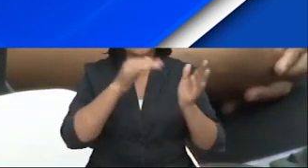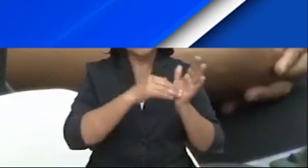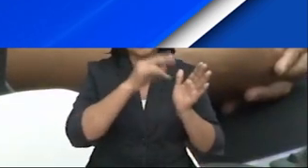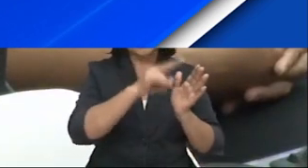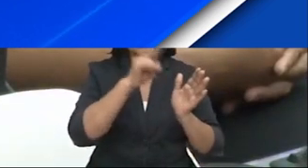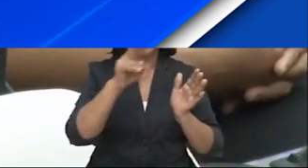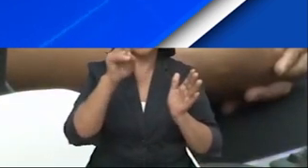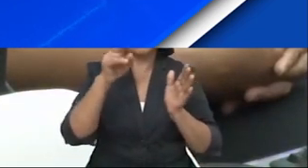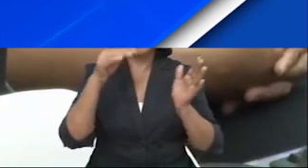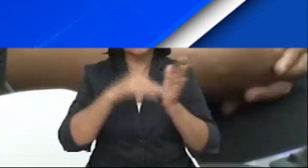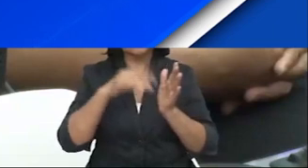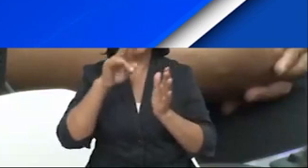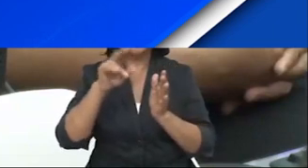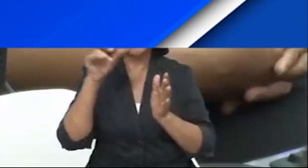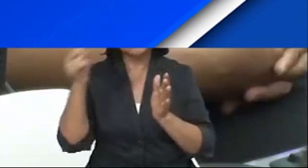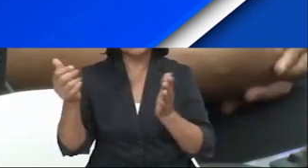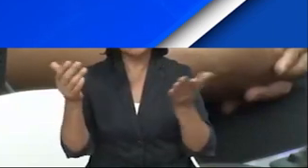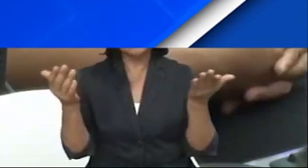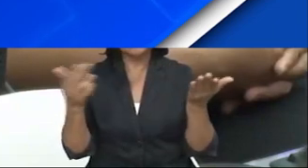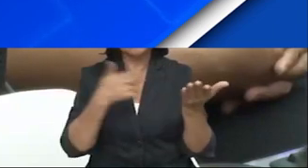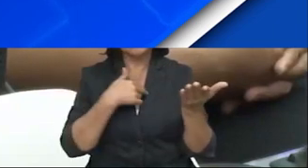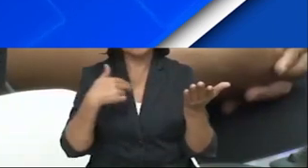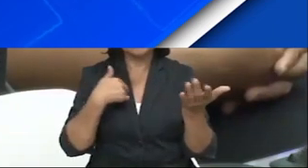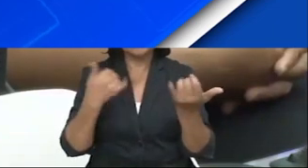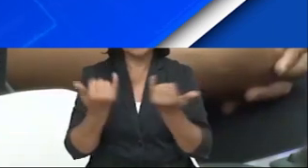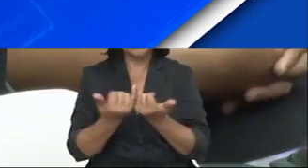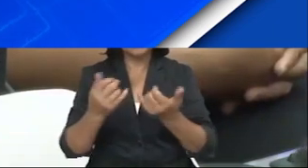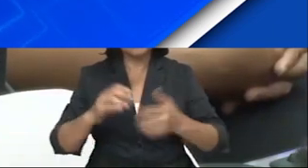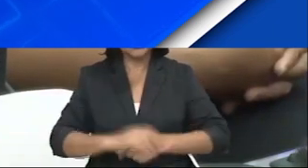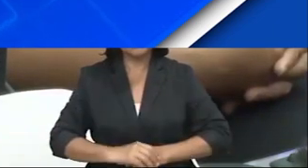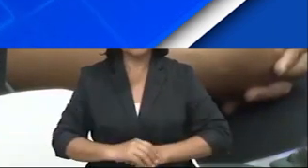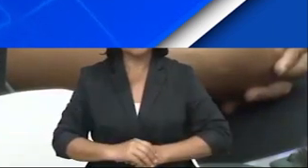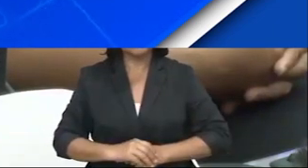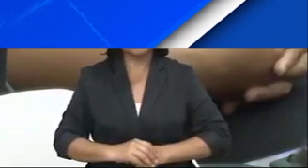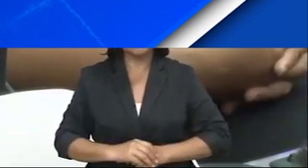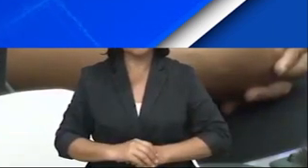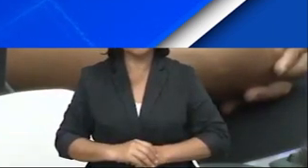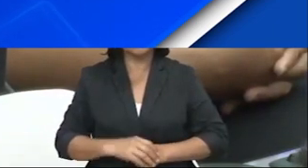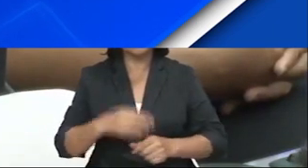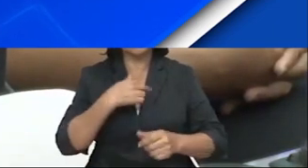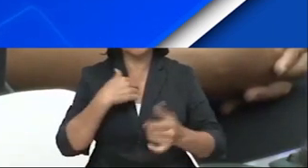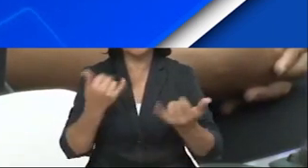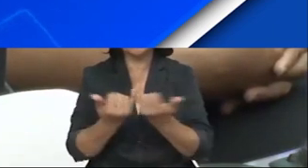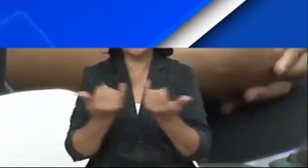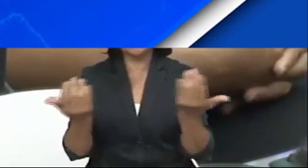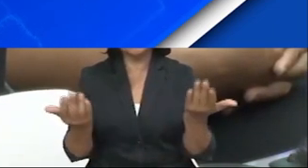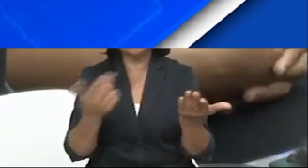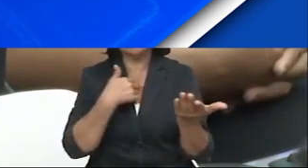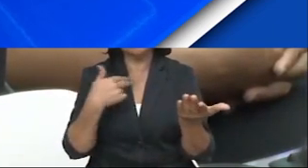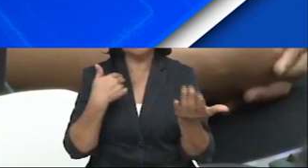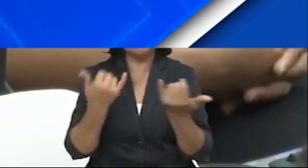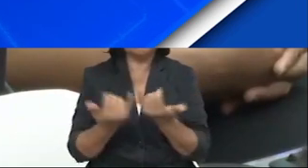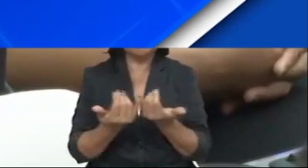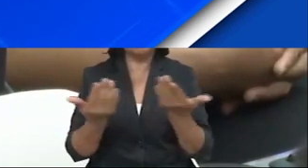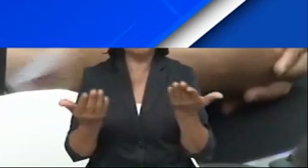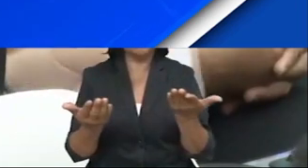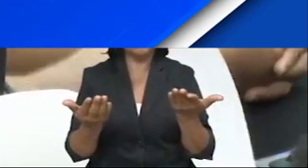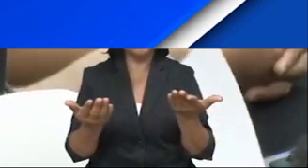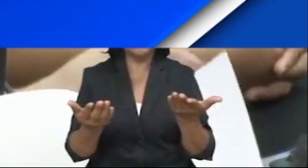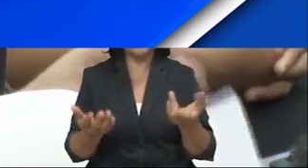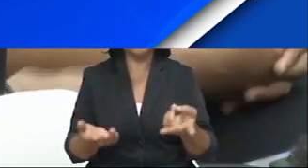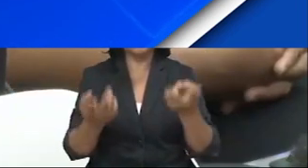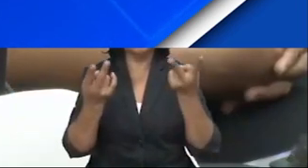2022-2026 y específicamente la política del gobierno de Nicaragua de garantizar los servicios de salud para salvaguardar la